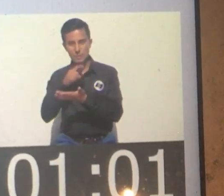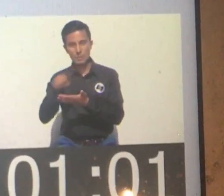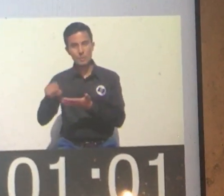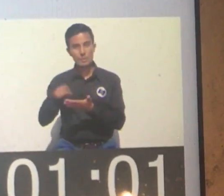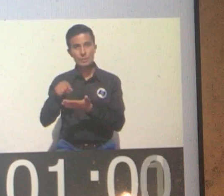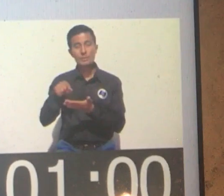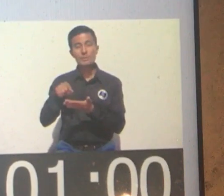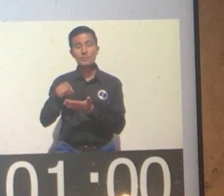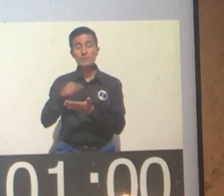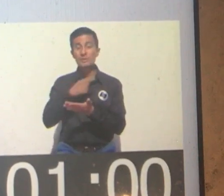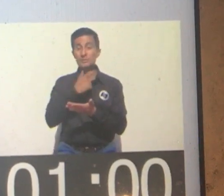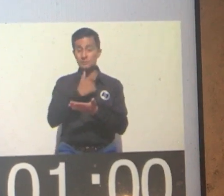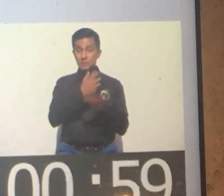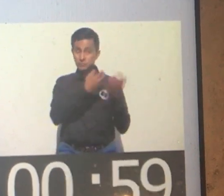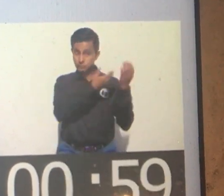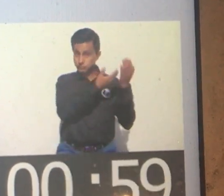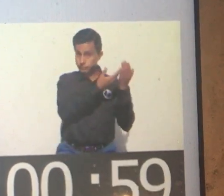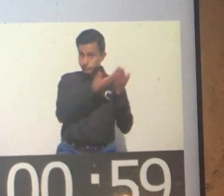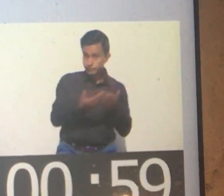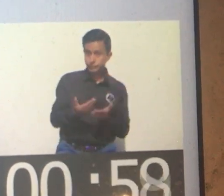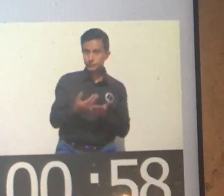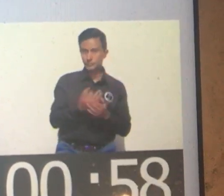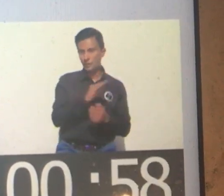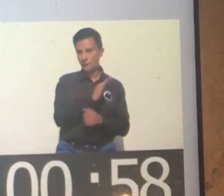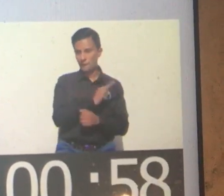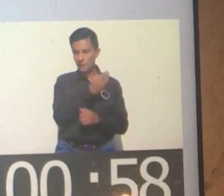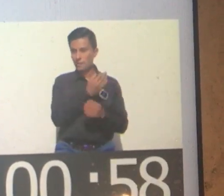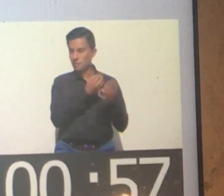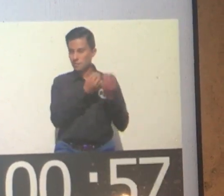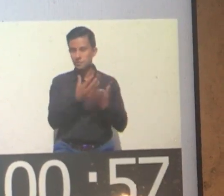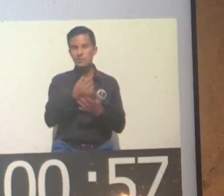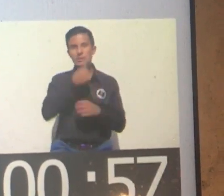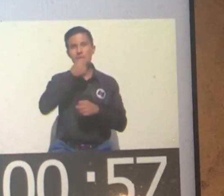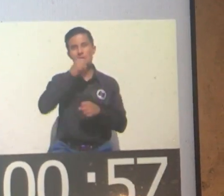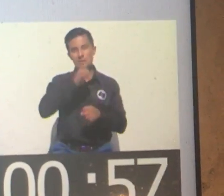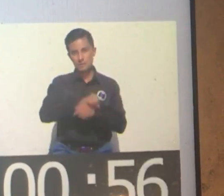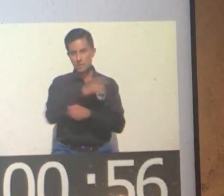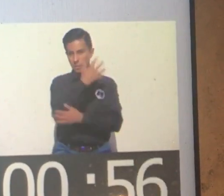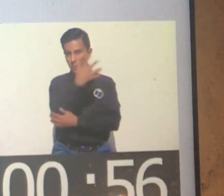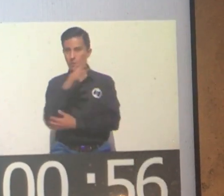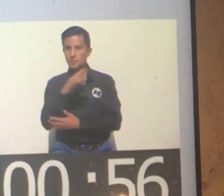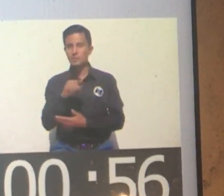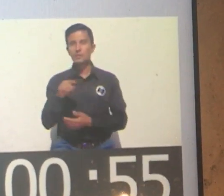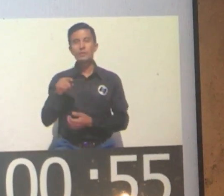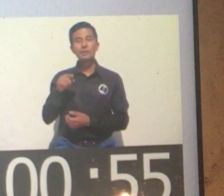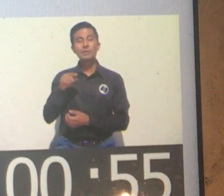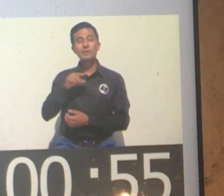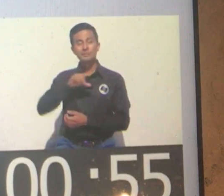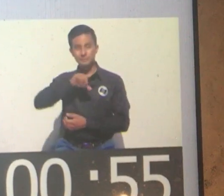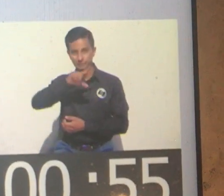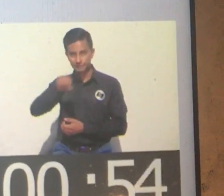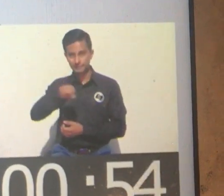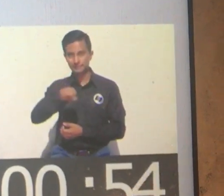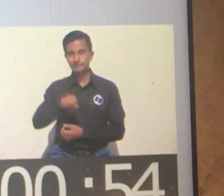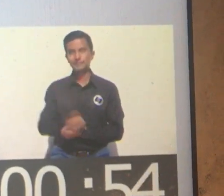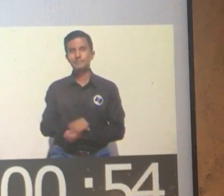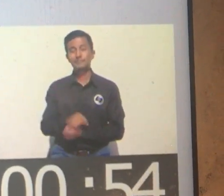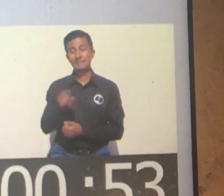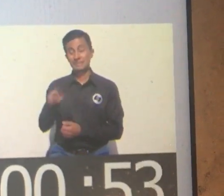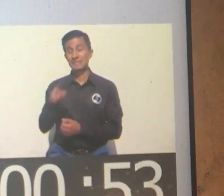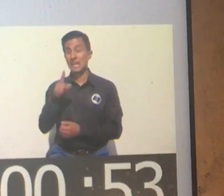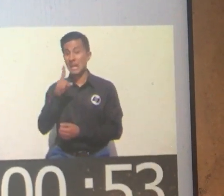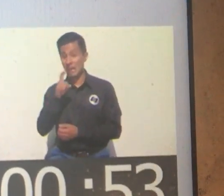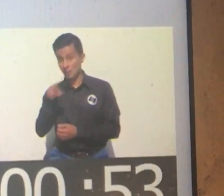federación en la secretaría del medio ambiente y después de ahí vamos a esa agua va a